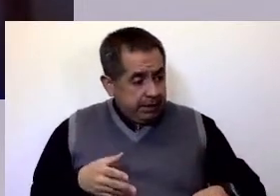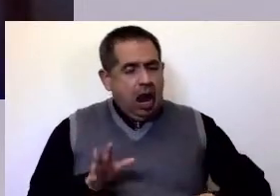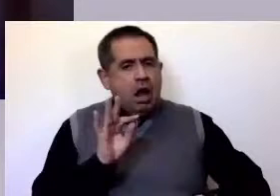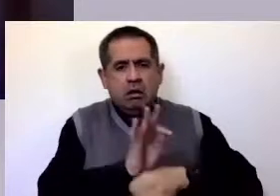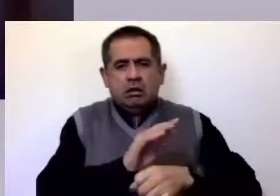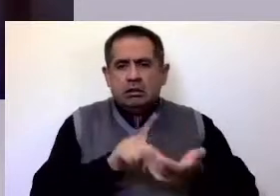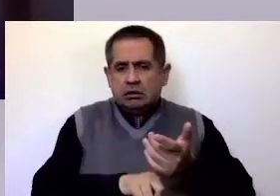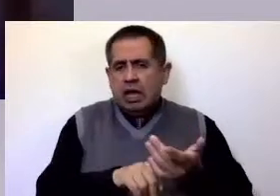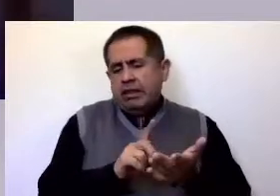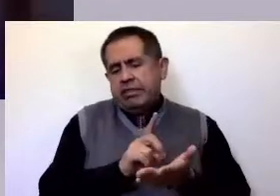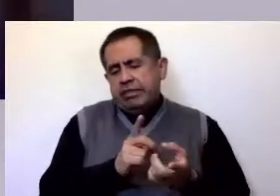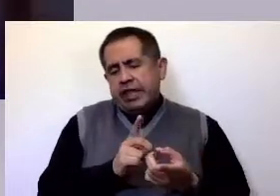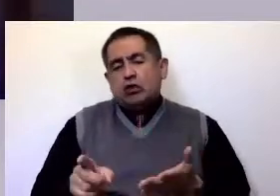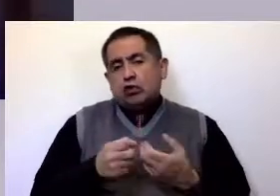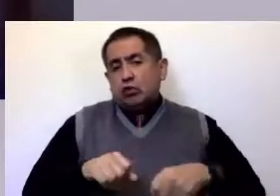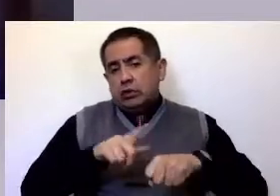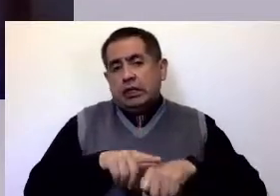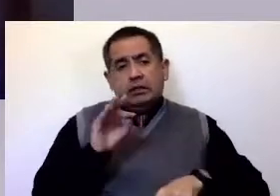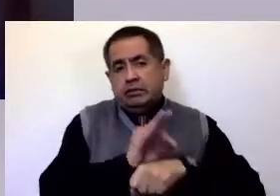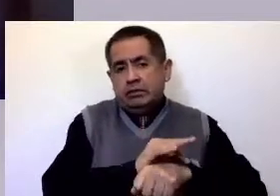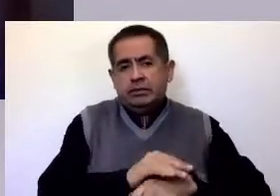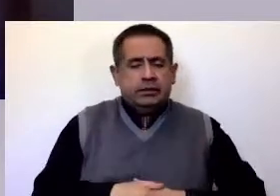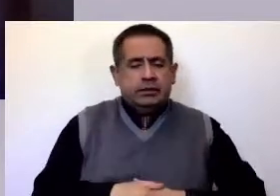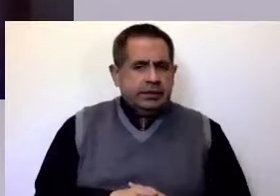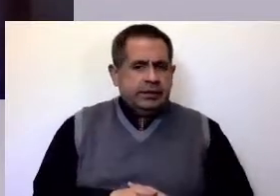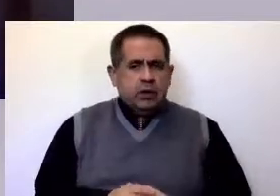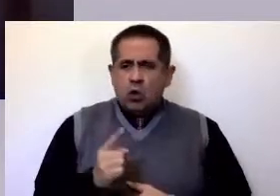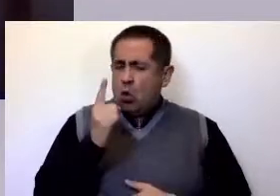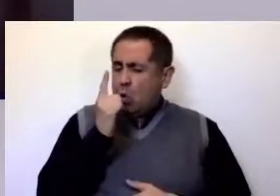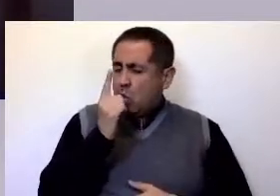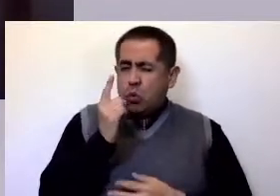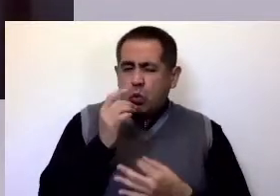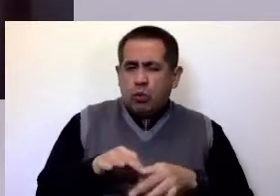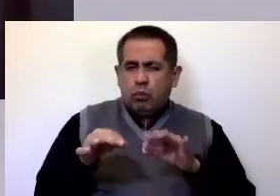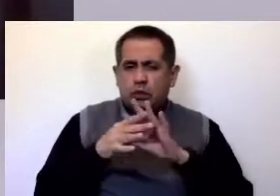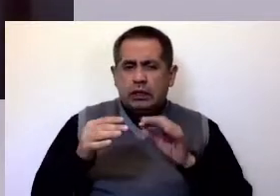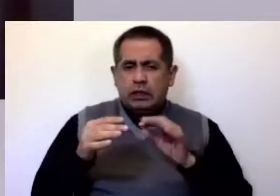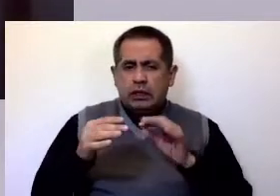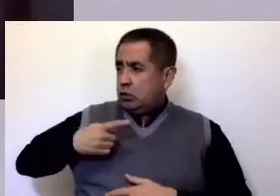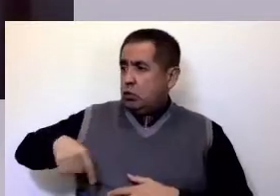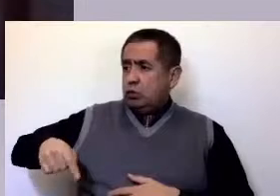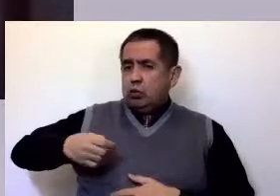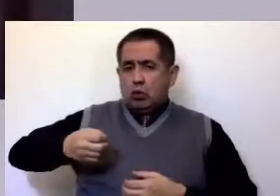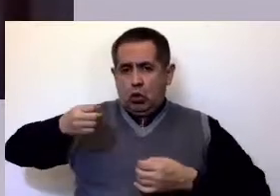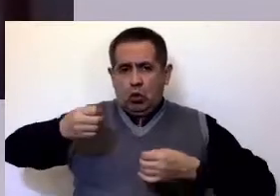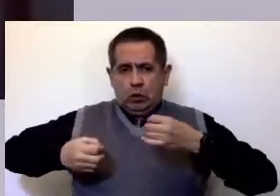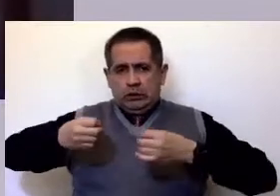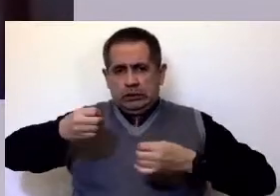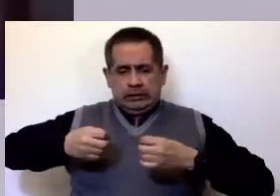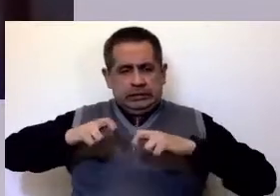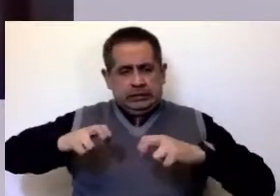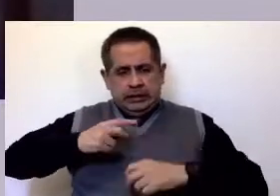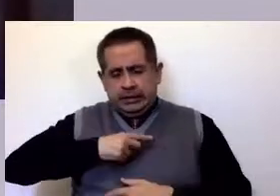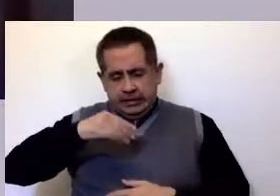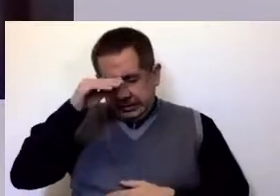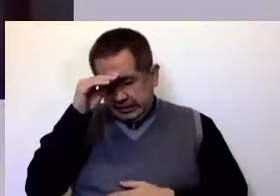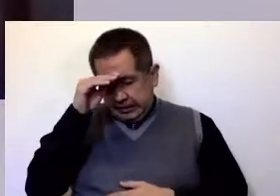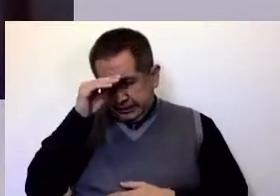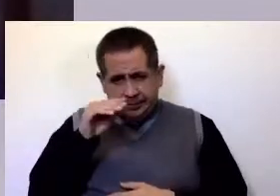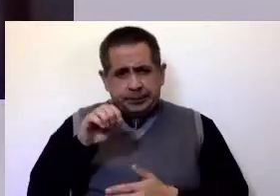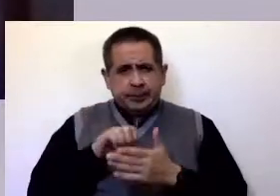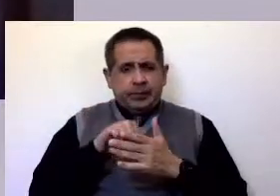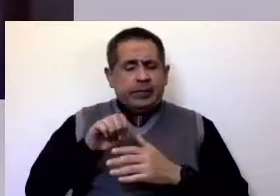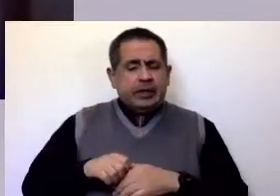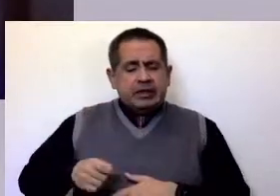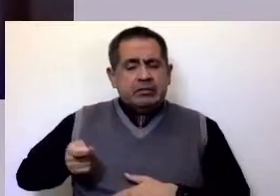de ahí uno de los aspectos más importantes que como juzgadores enfrentamos en estos casos es cuando se determina